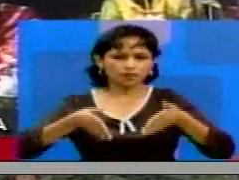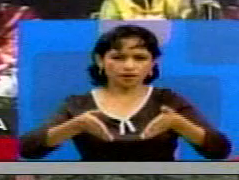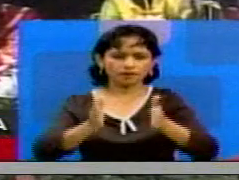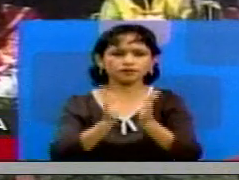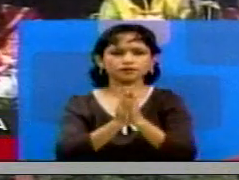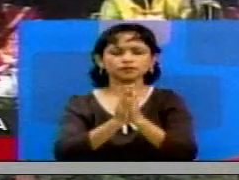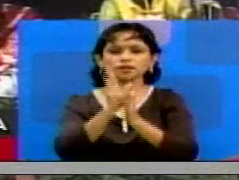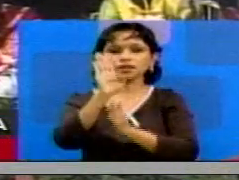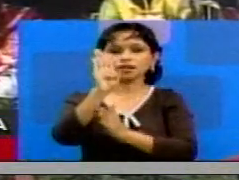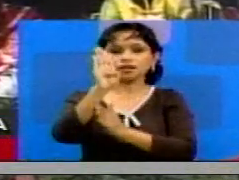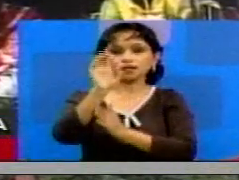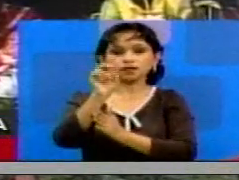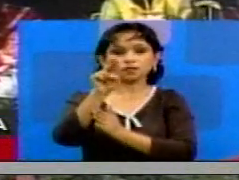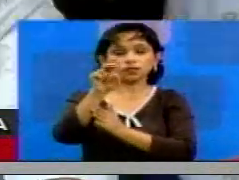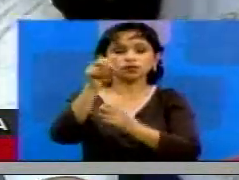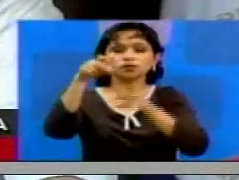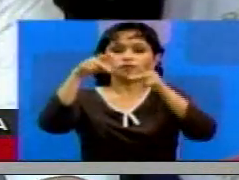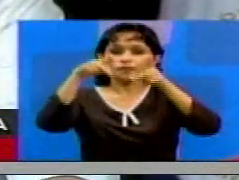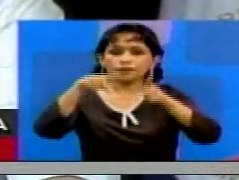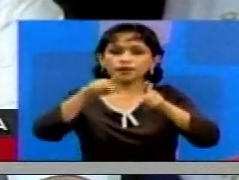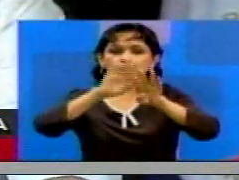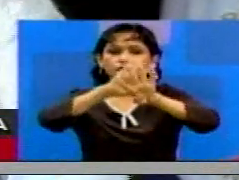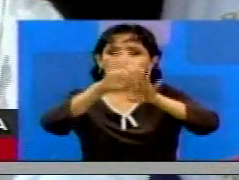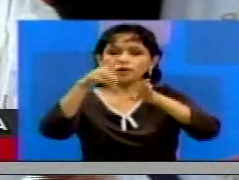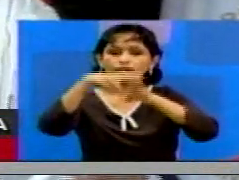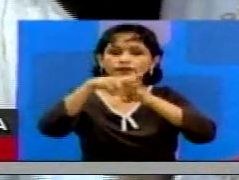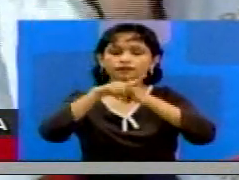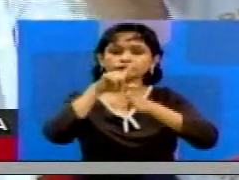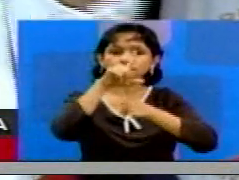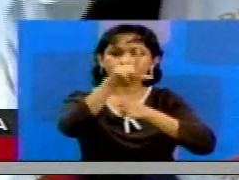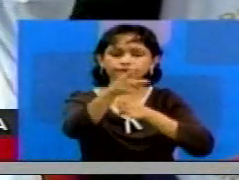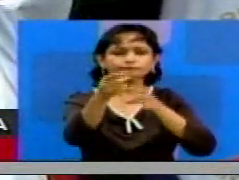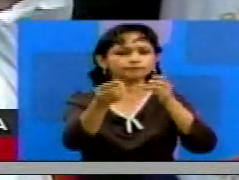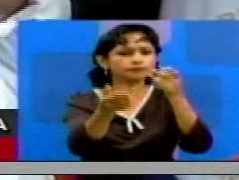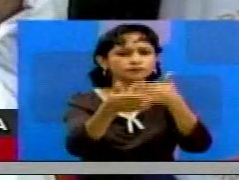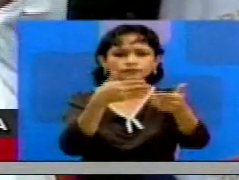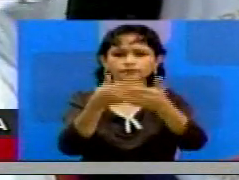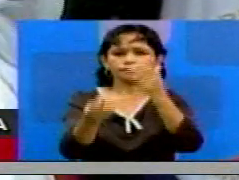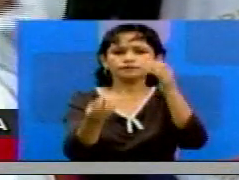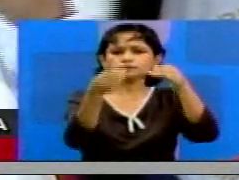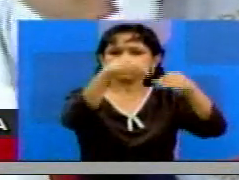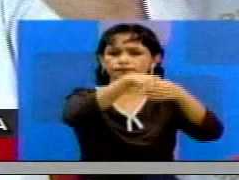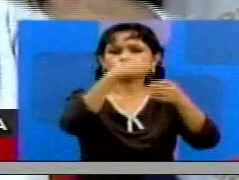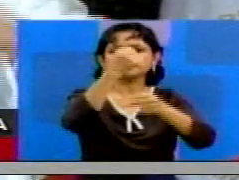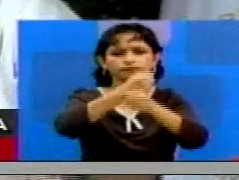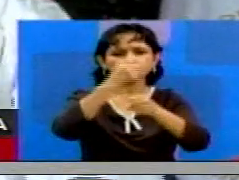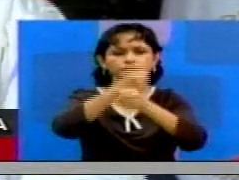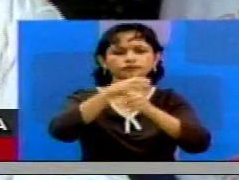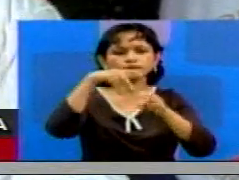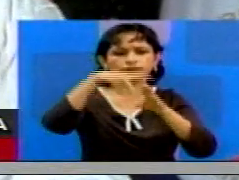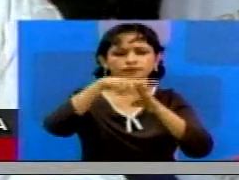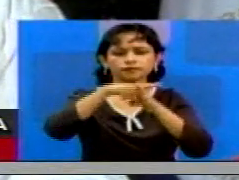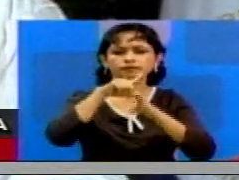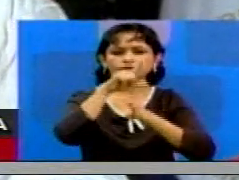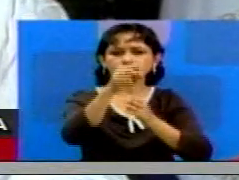para las campesinas, para insertarlas como trabajadoras en el campo.